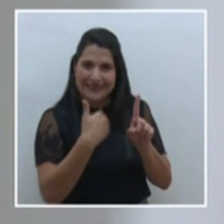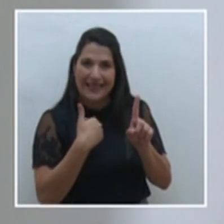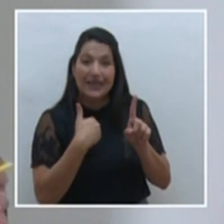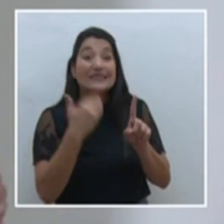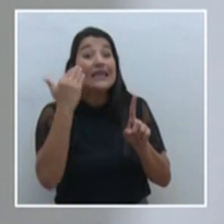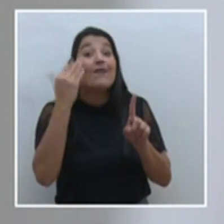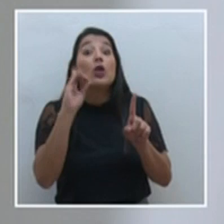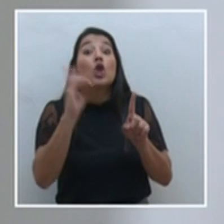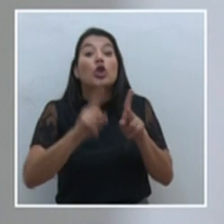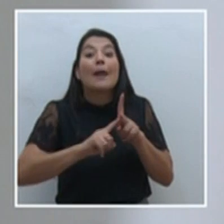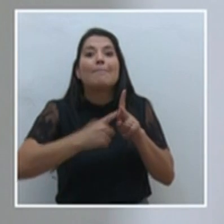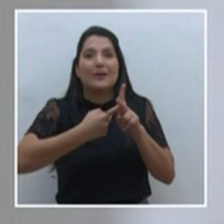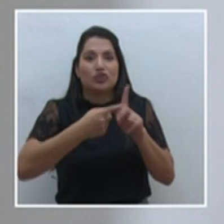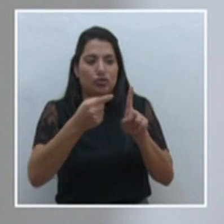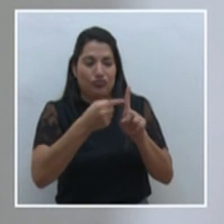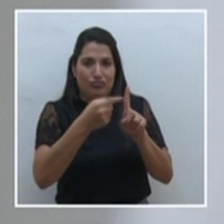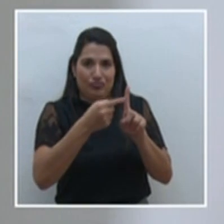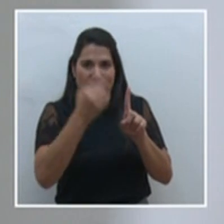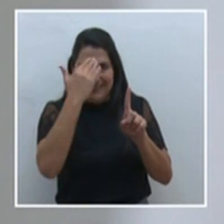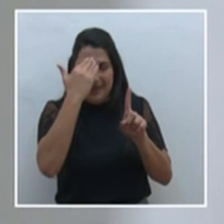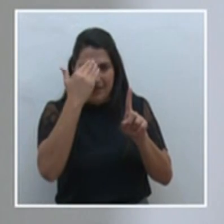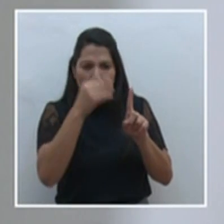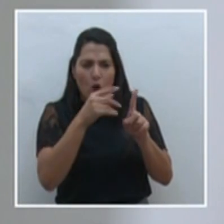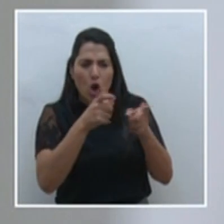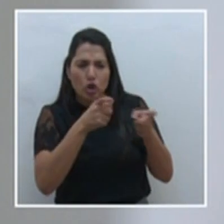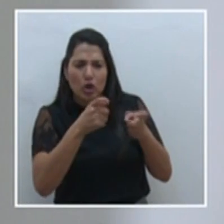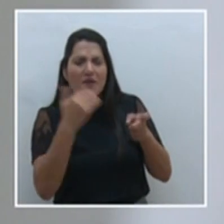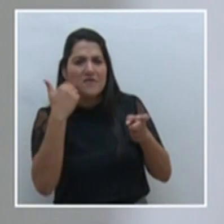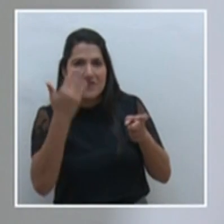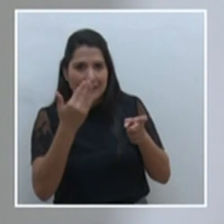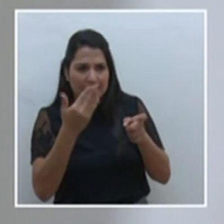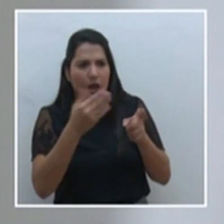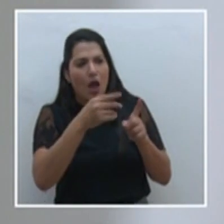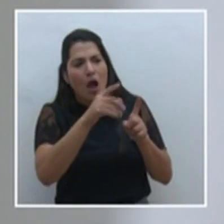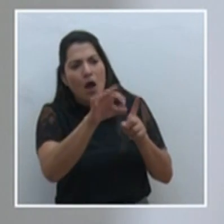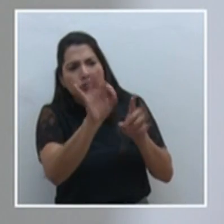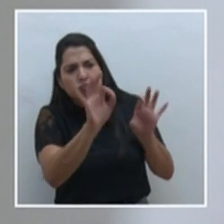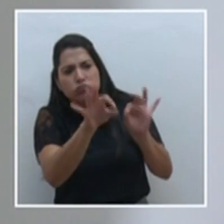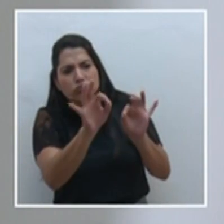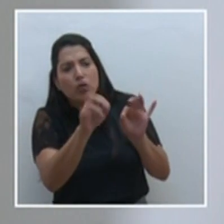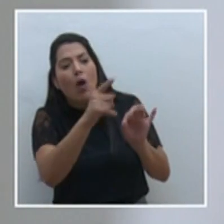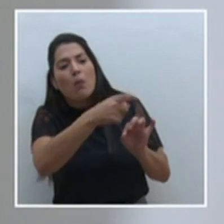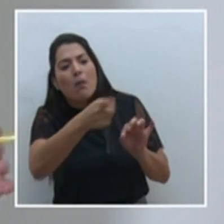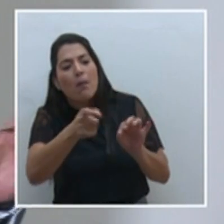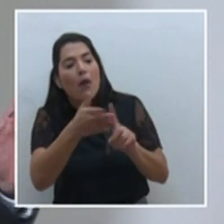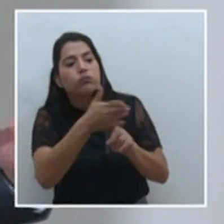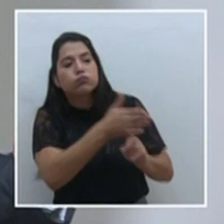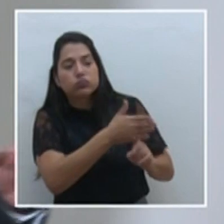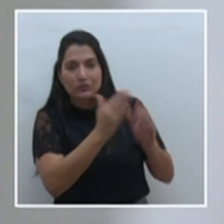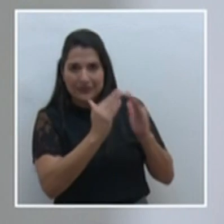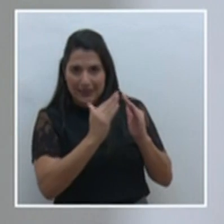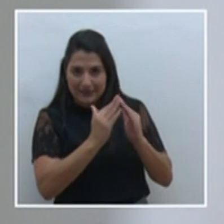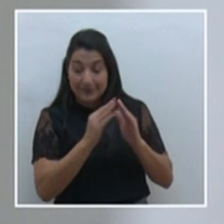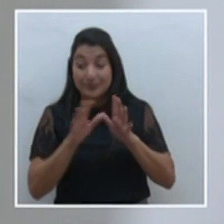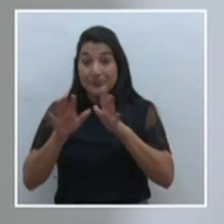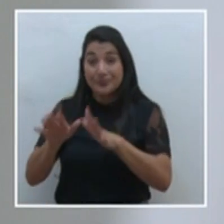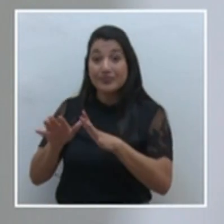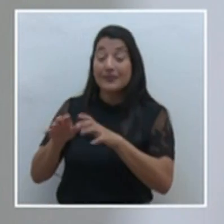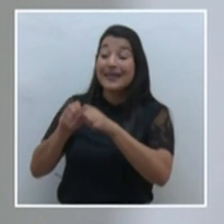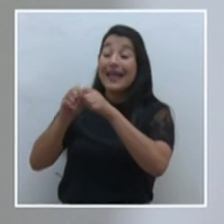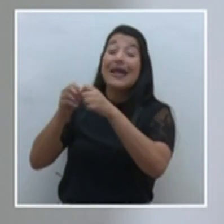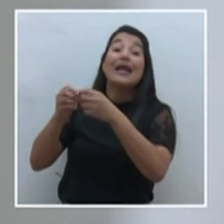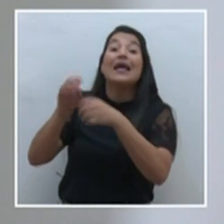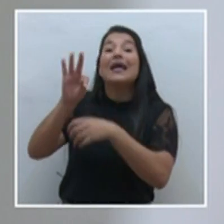origen, tenemos relación entre ellos y se logra eventualmente confinar. Cuando existe transmisión comunitaria es cuando empiezan a aparecer casos que no están